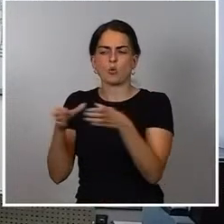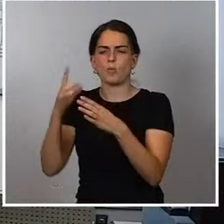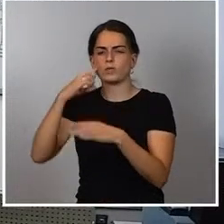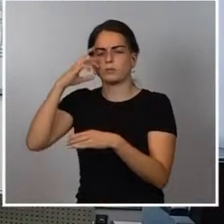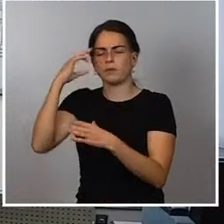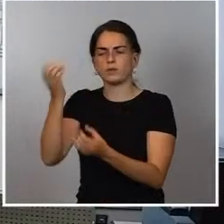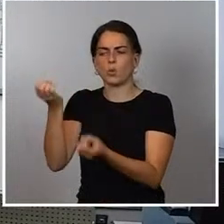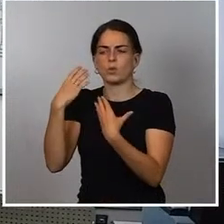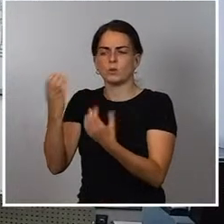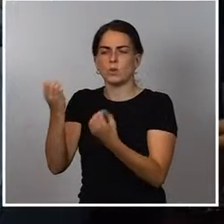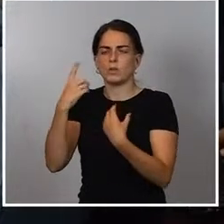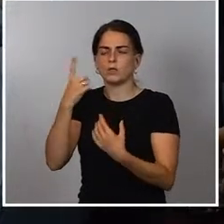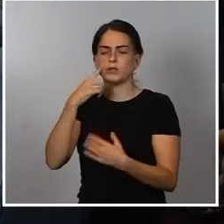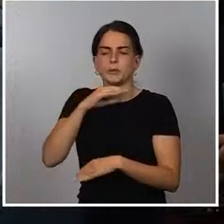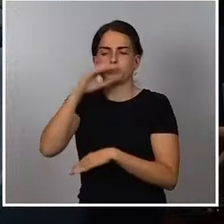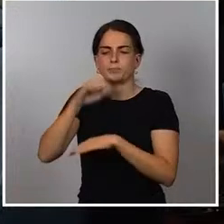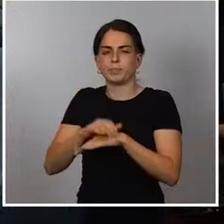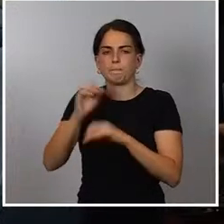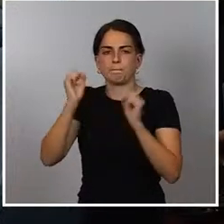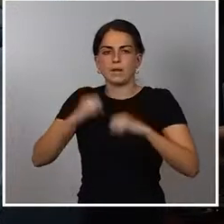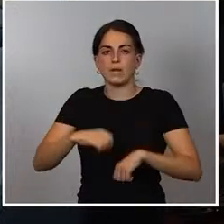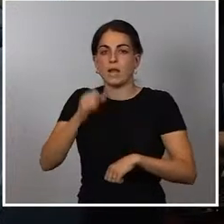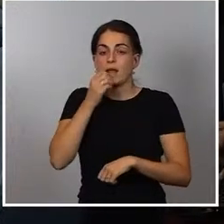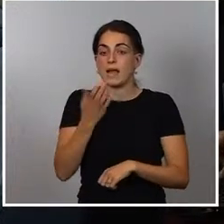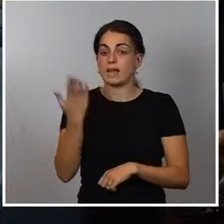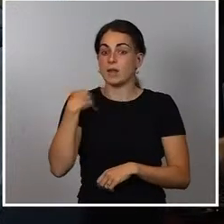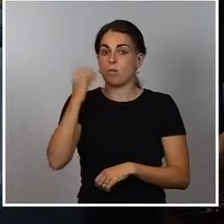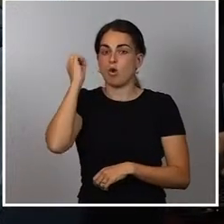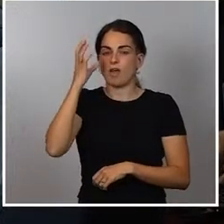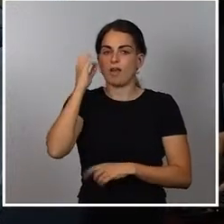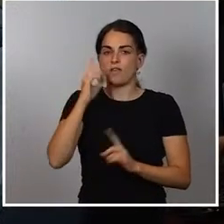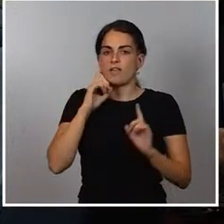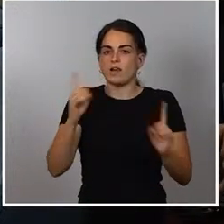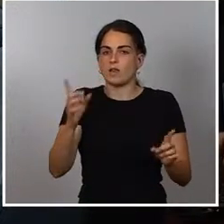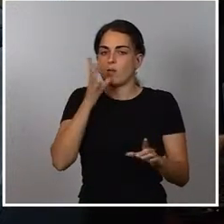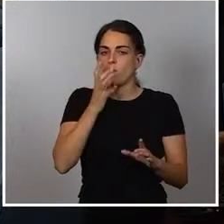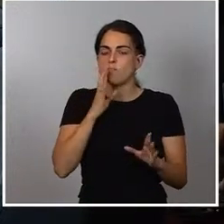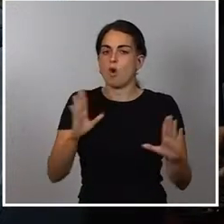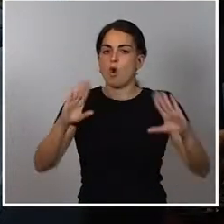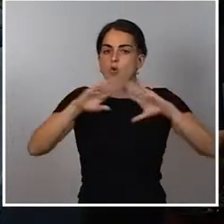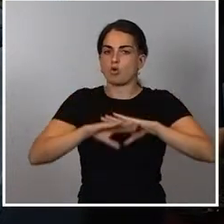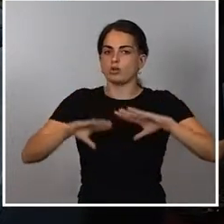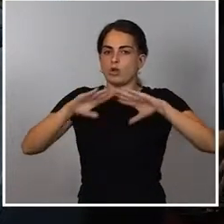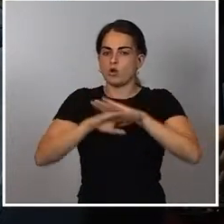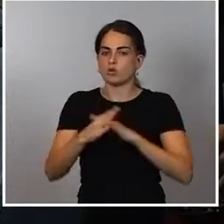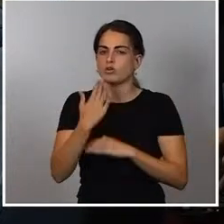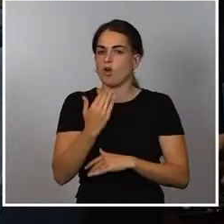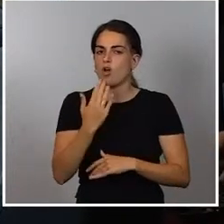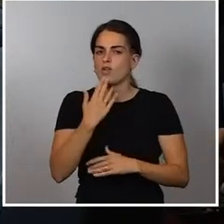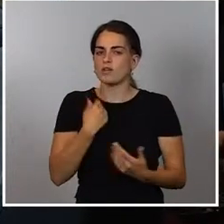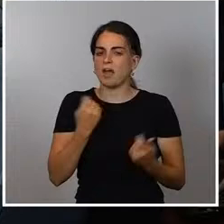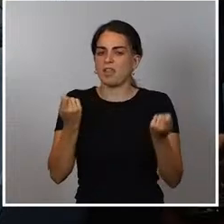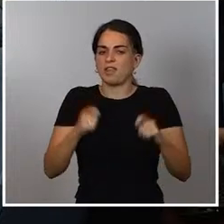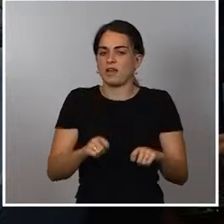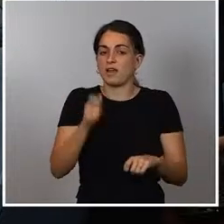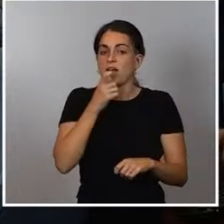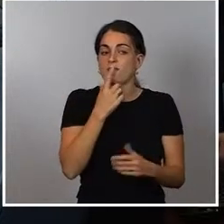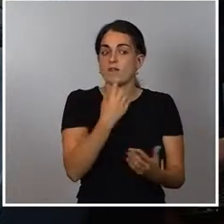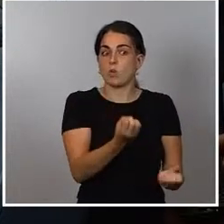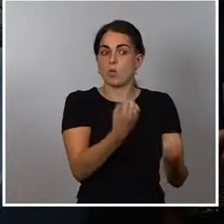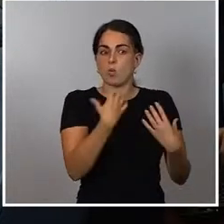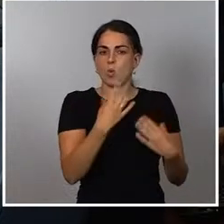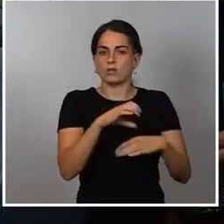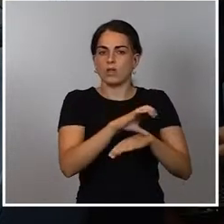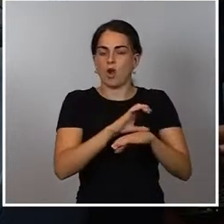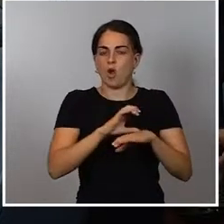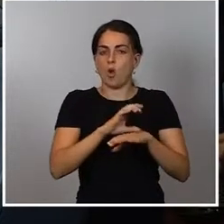alertas ayer recomendó el cierre del ocio nocturno no existe sanidad ha hecho suya esa petición se ha trasladado a las comunidades autónomas y si